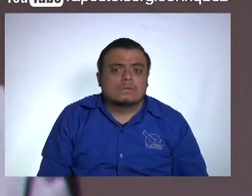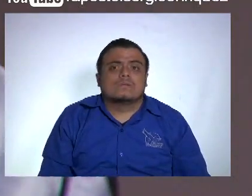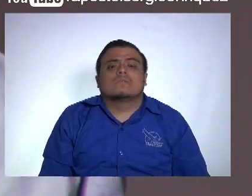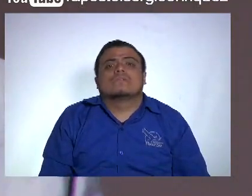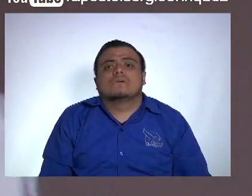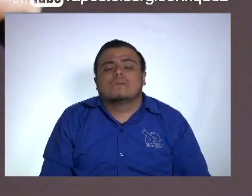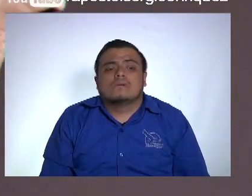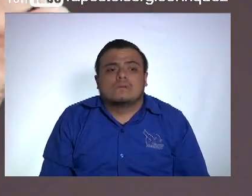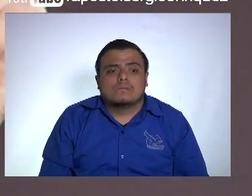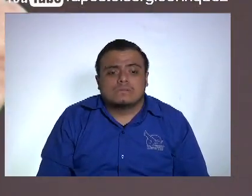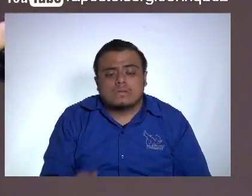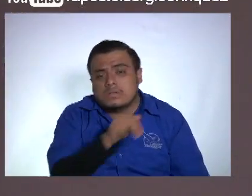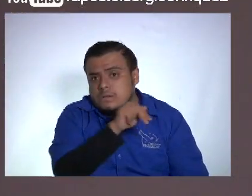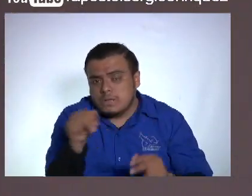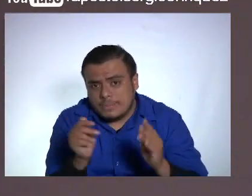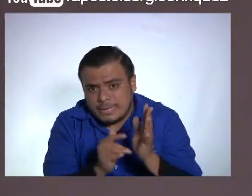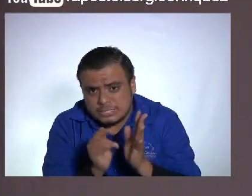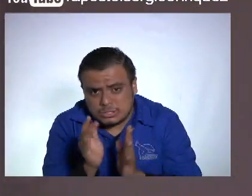En el nombre de